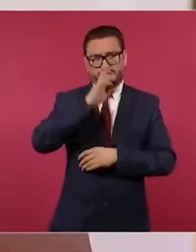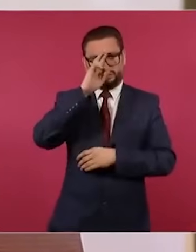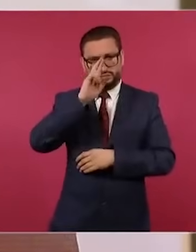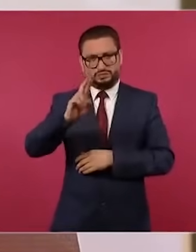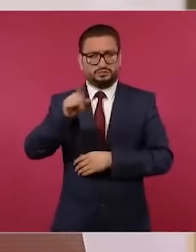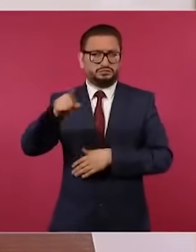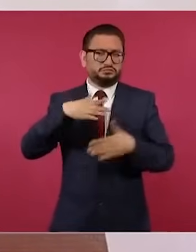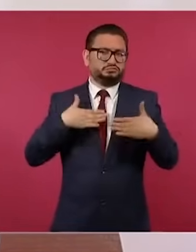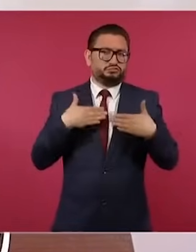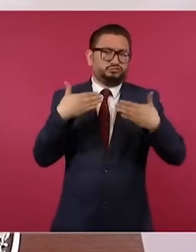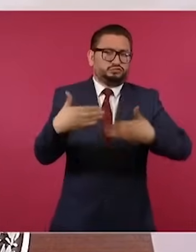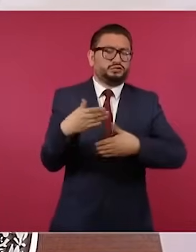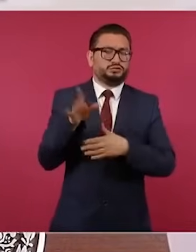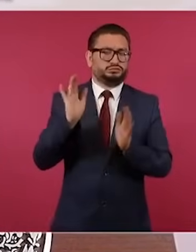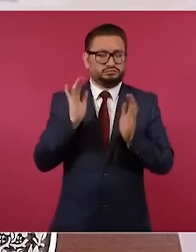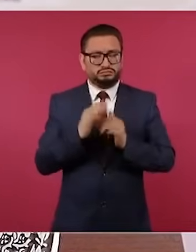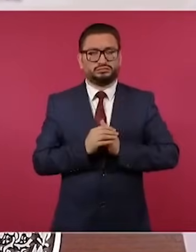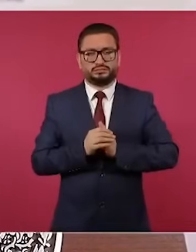mucha confianza.